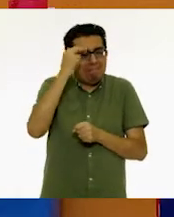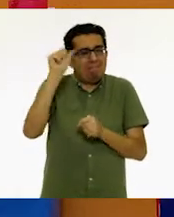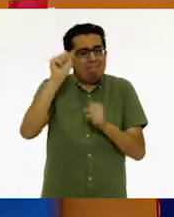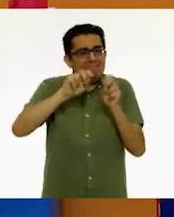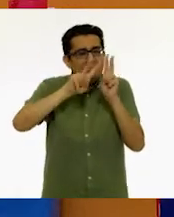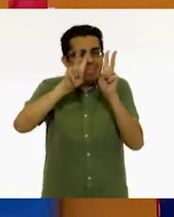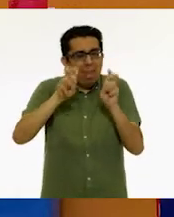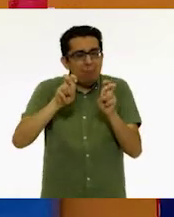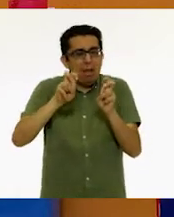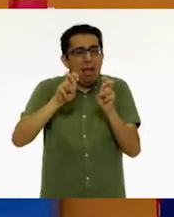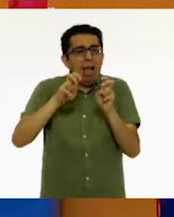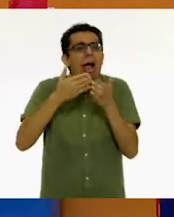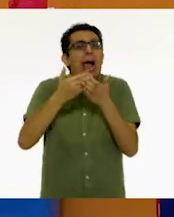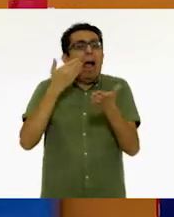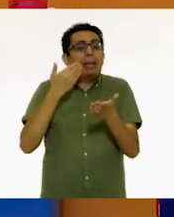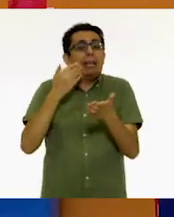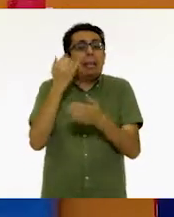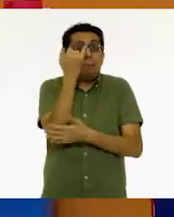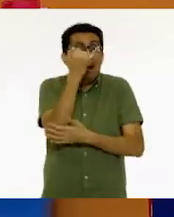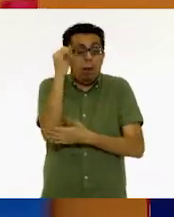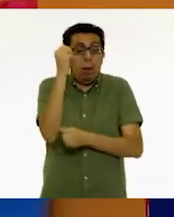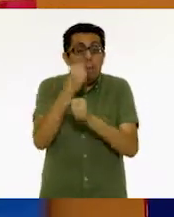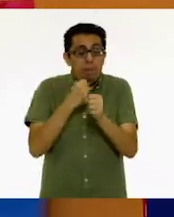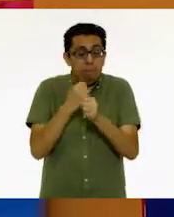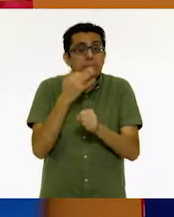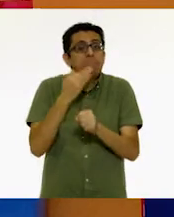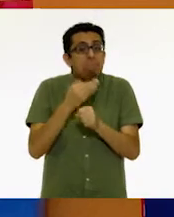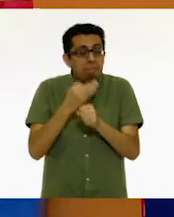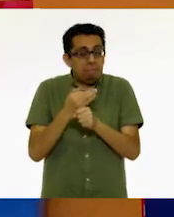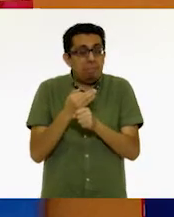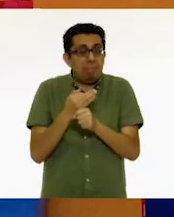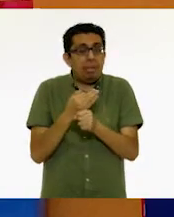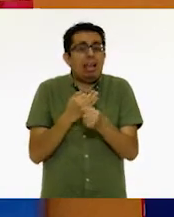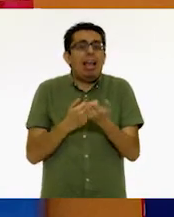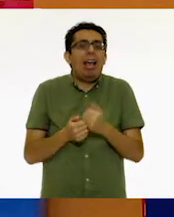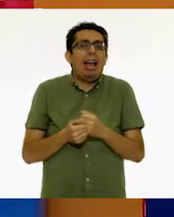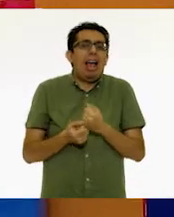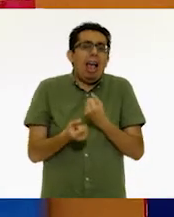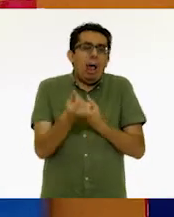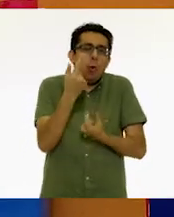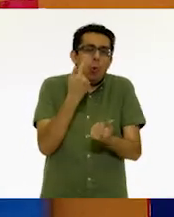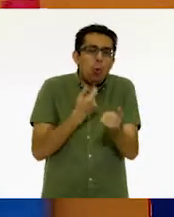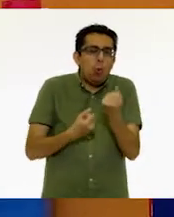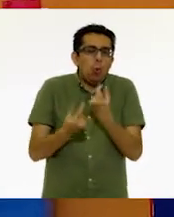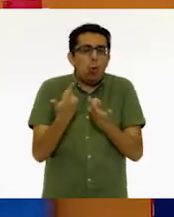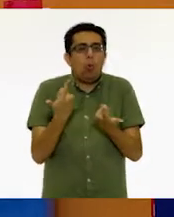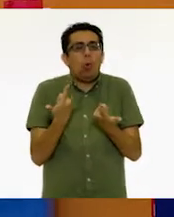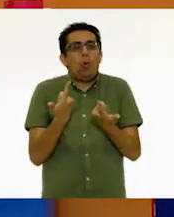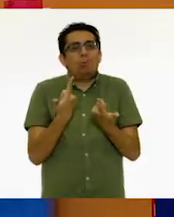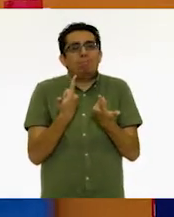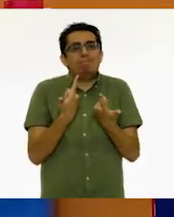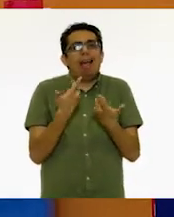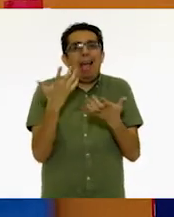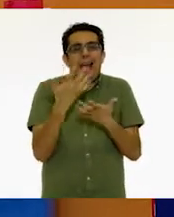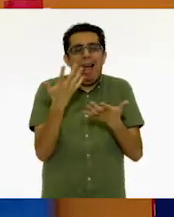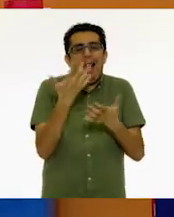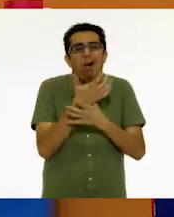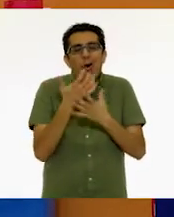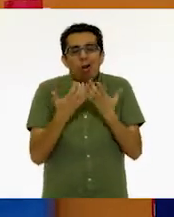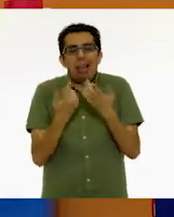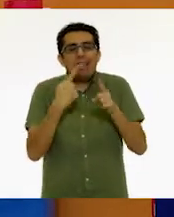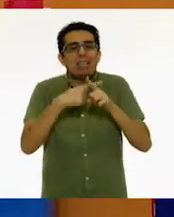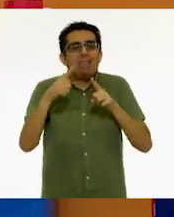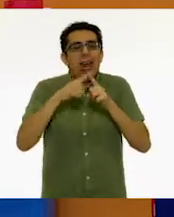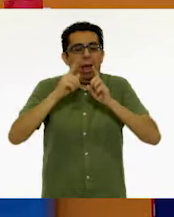que practicaron ahí en preescolar. Y bueno, ahorita hicimos algunos de las mil cosas que puedes hacer o sonidos que